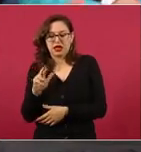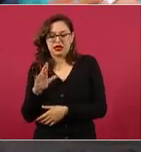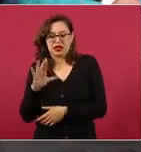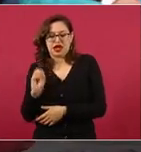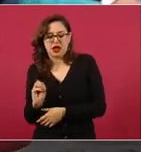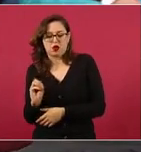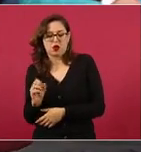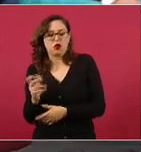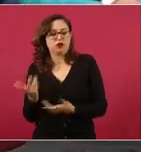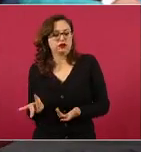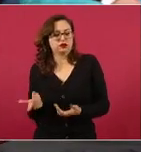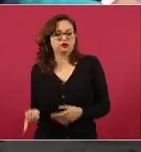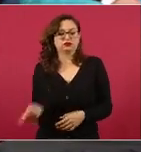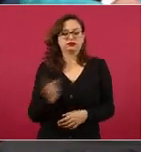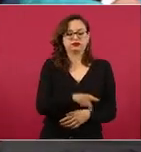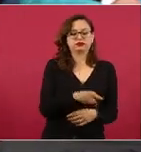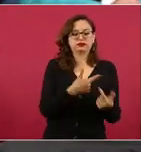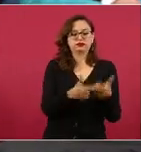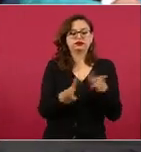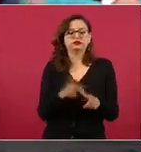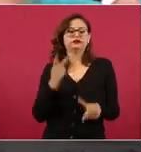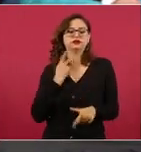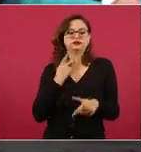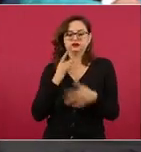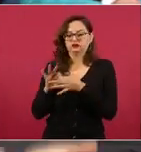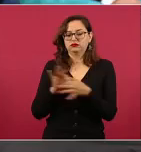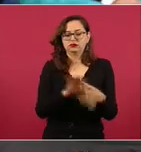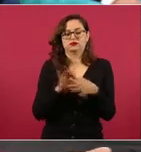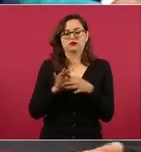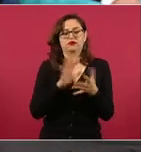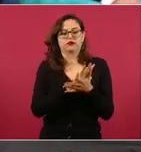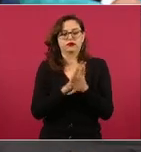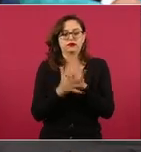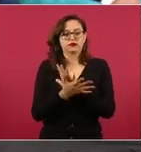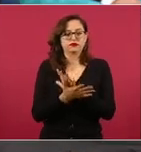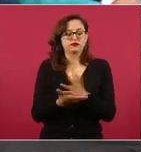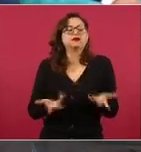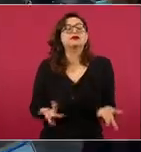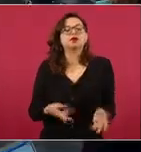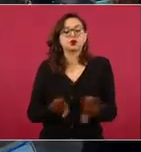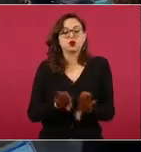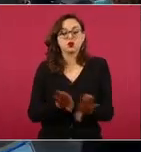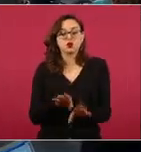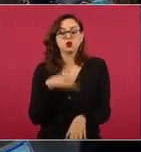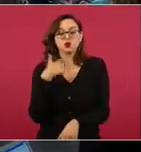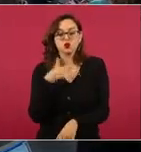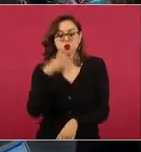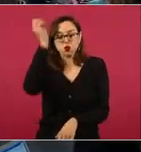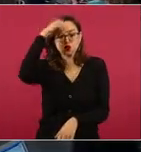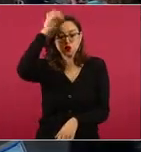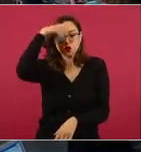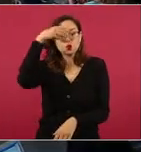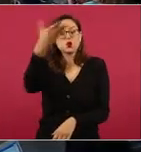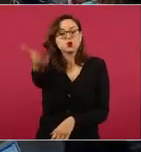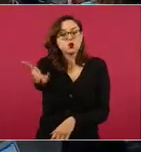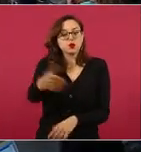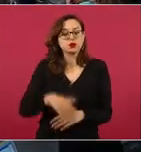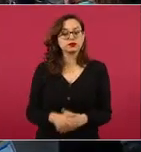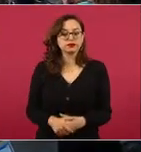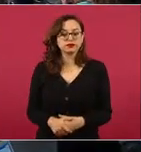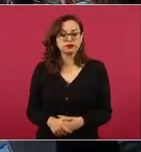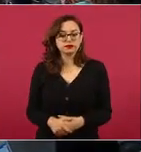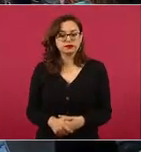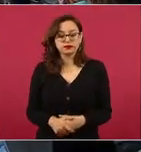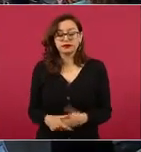de un cártel que opera en la región y que se vio pues beneficiado probablemente por esto, presidente? Hay que ver esto